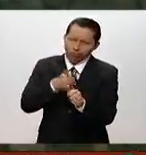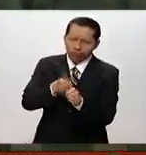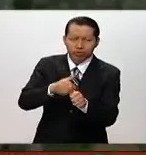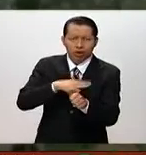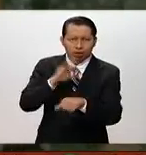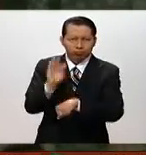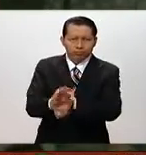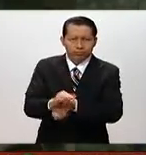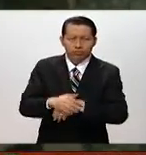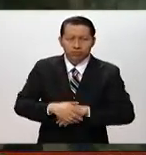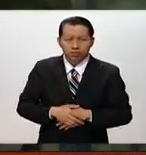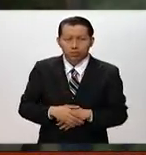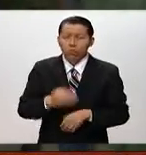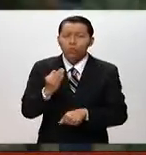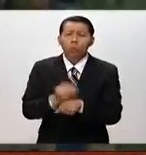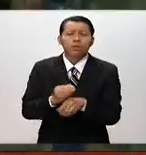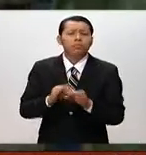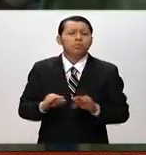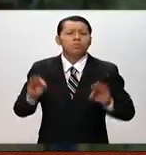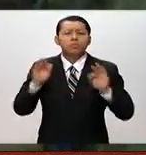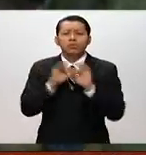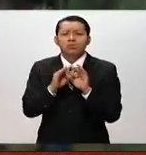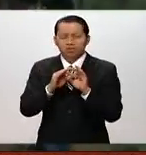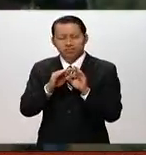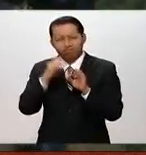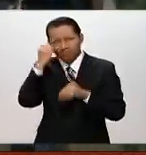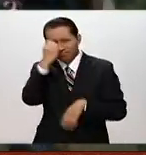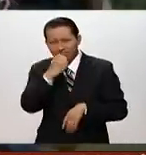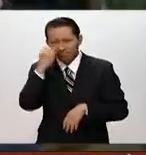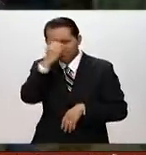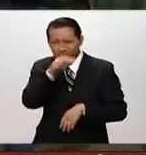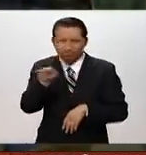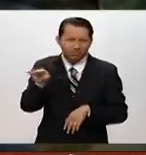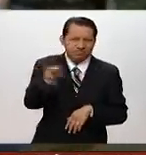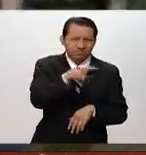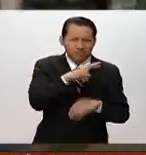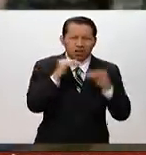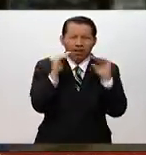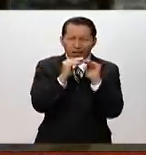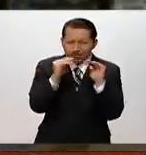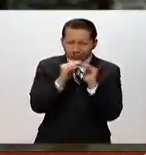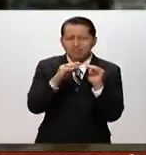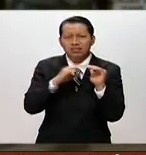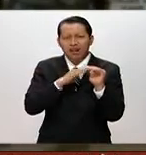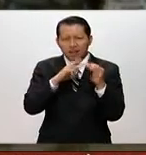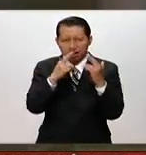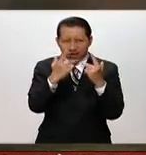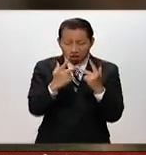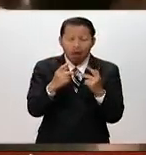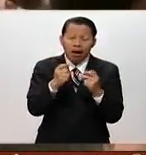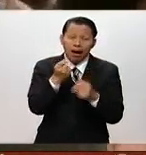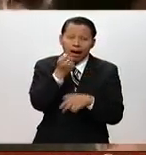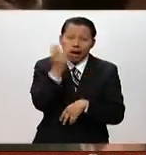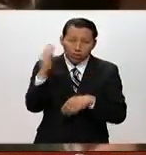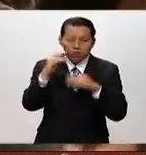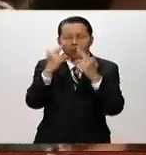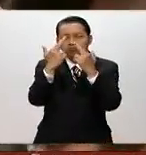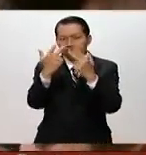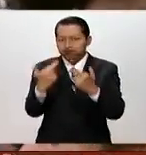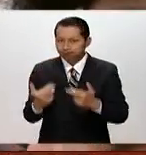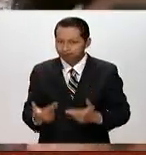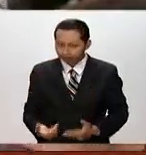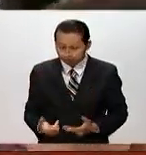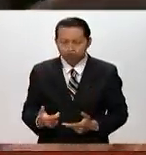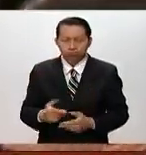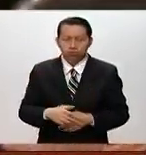que vamos a emprender de inmediato es hacer un balance de cuántas fueron las viviendas afectadas, muchas se perdieron. Informó que en un